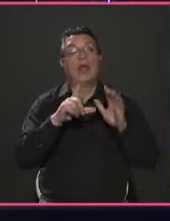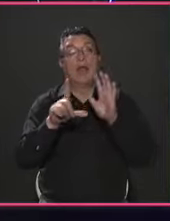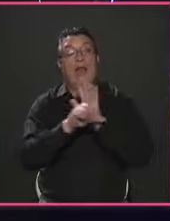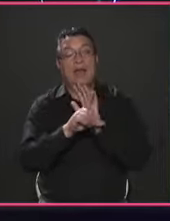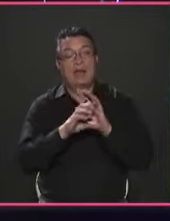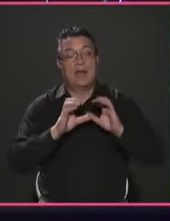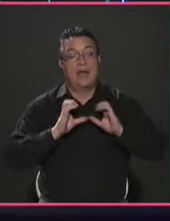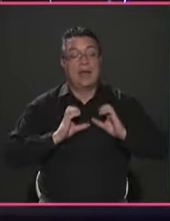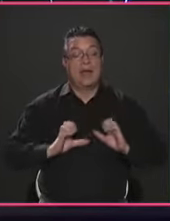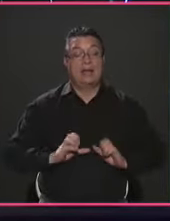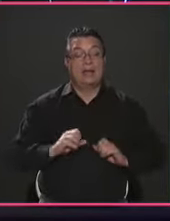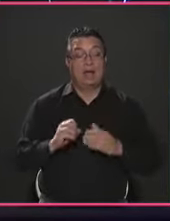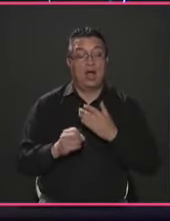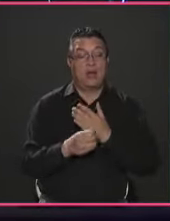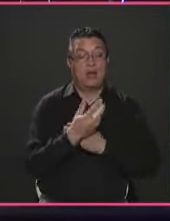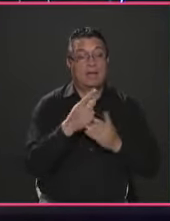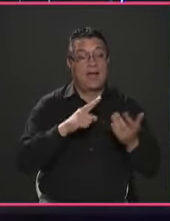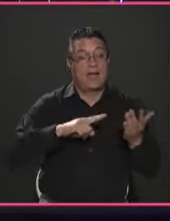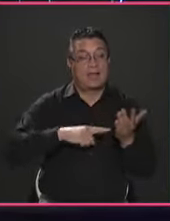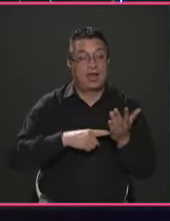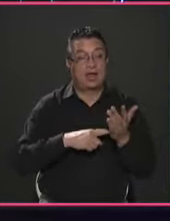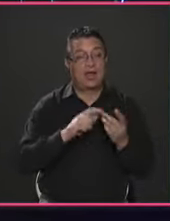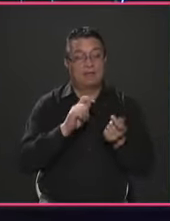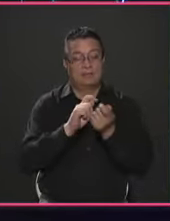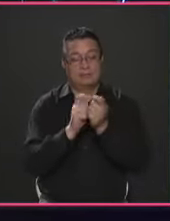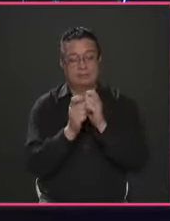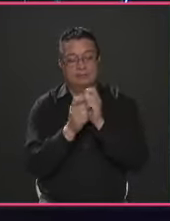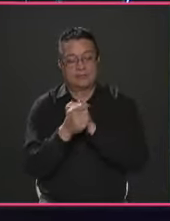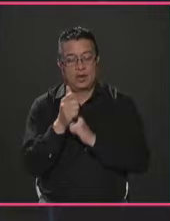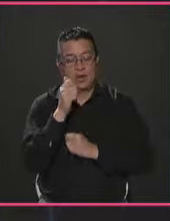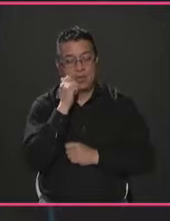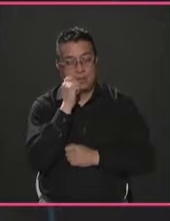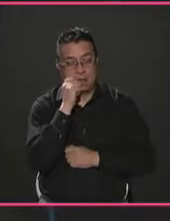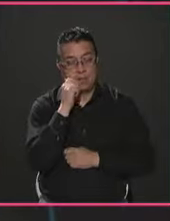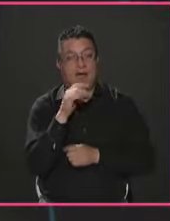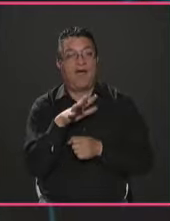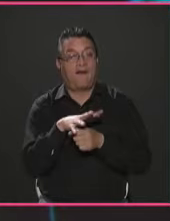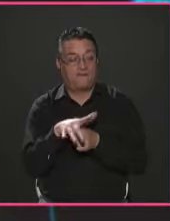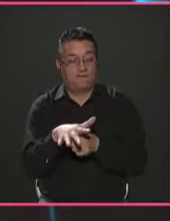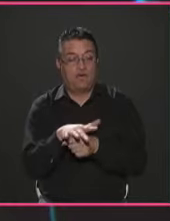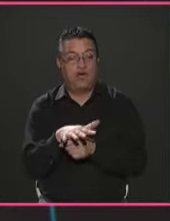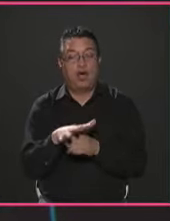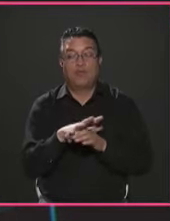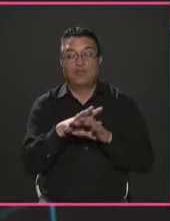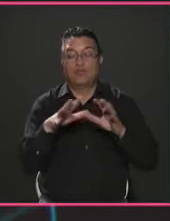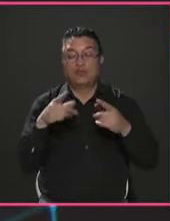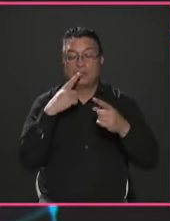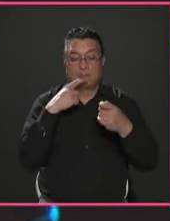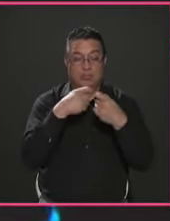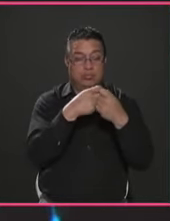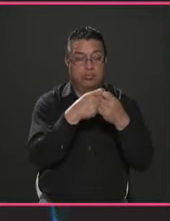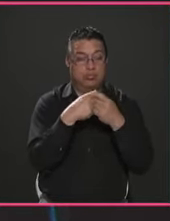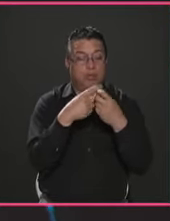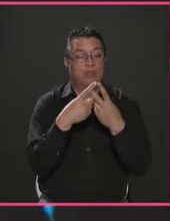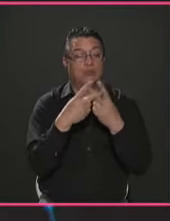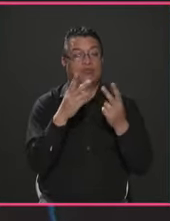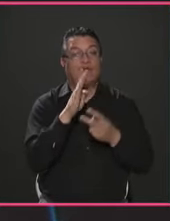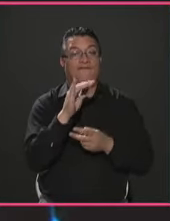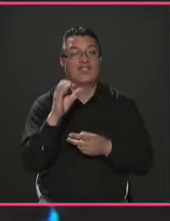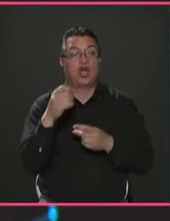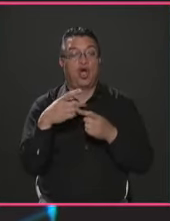ética y nuevas tecnologías que están modificando al ser humano uido muchísimo en el debate público sobre bioética